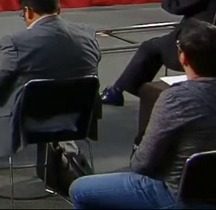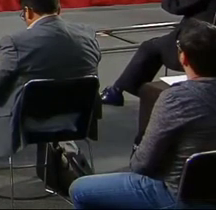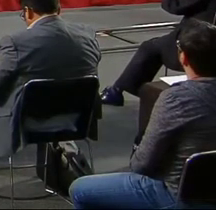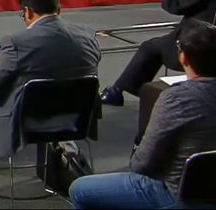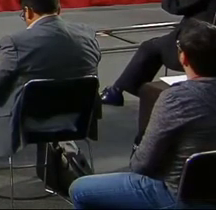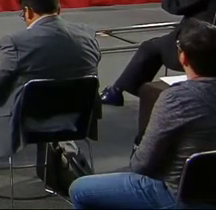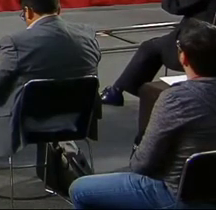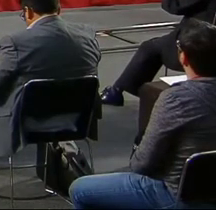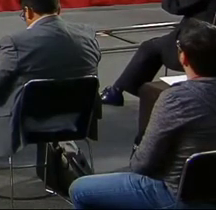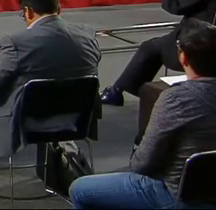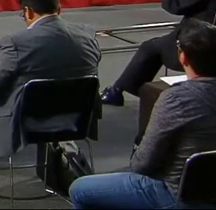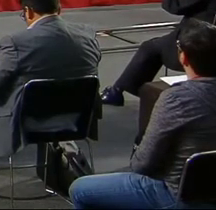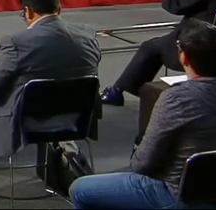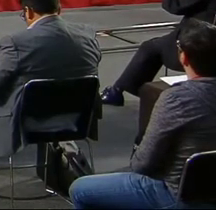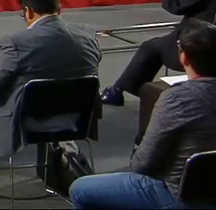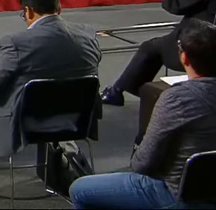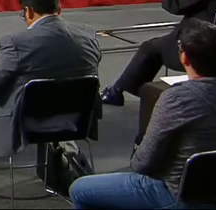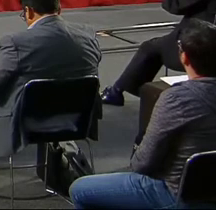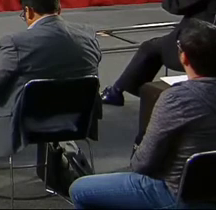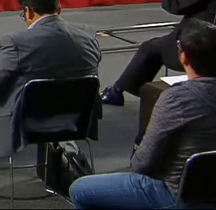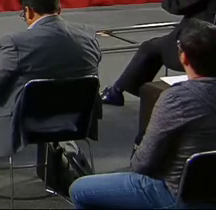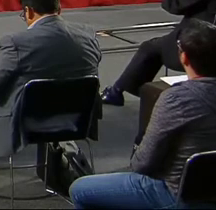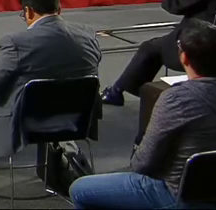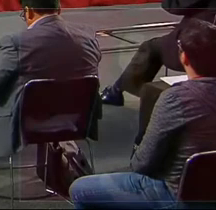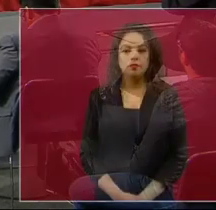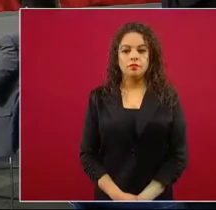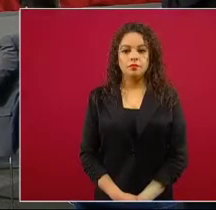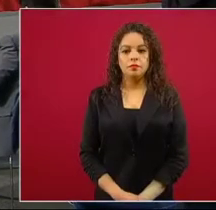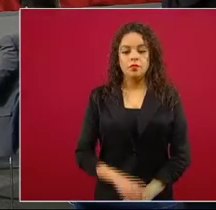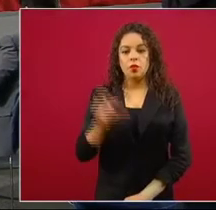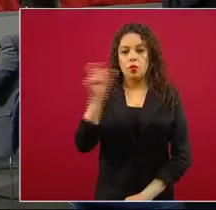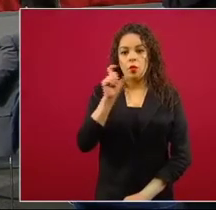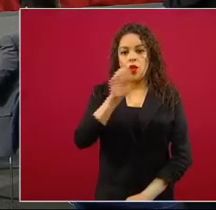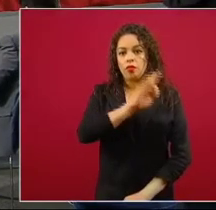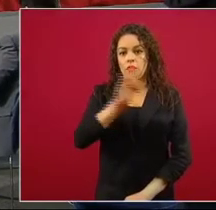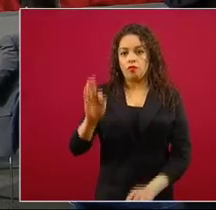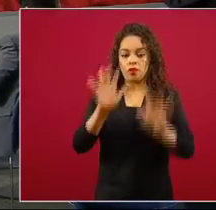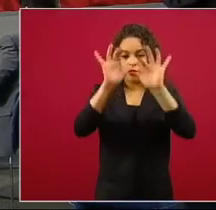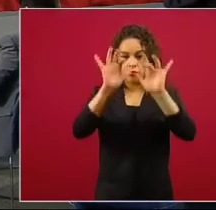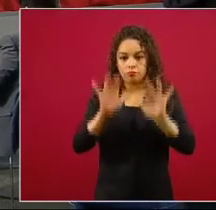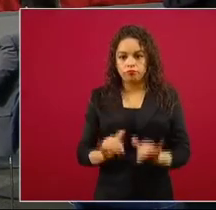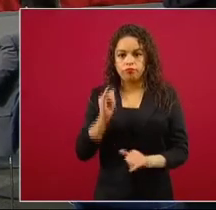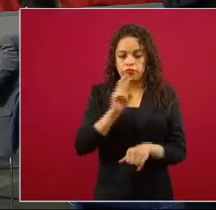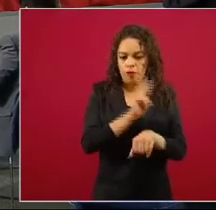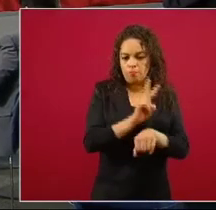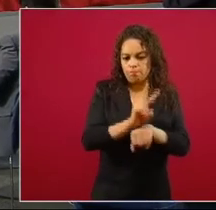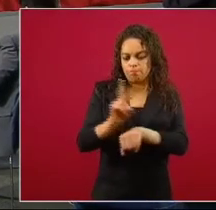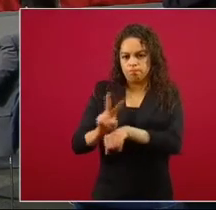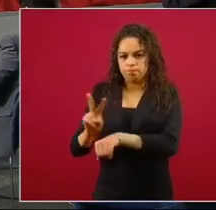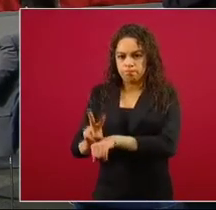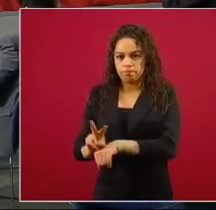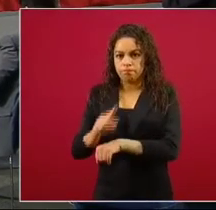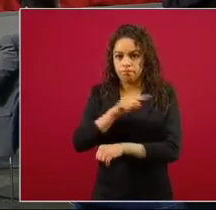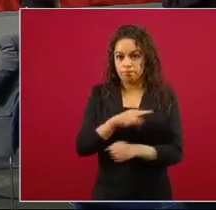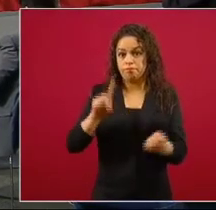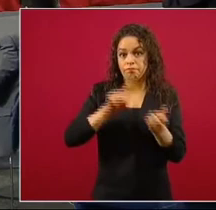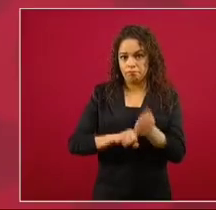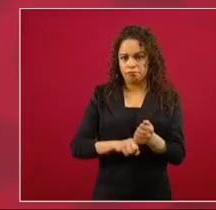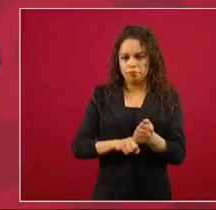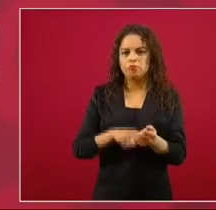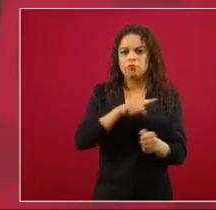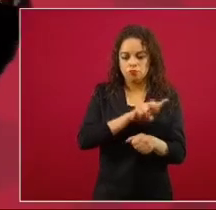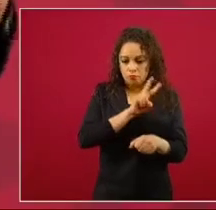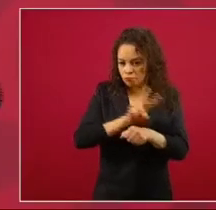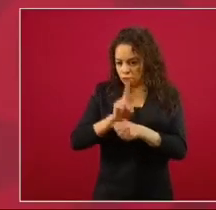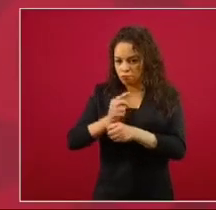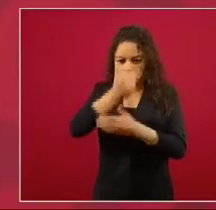refiere y a qué fecha y cuándo bajó la base de datos y cuál fue el mecanismo de verificación, y hacemos todo un mecanismo que se llama auditoría técnica de